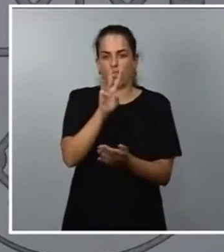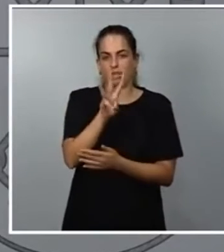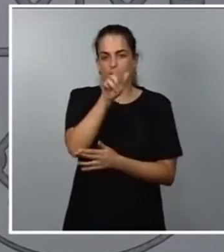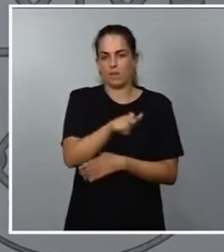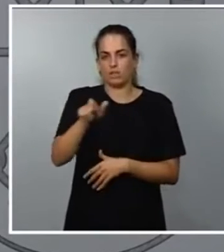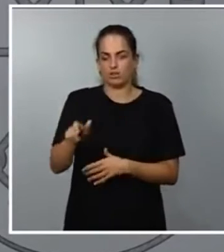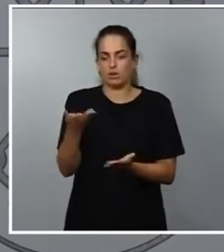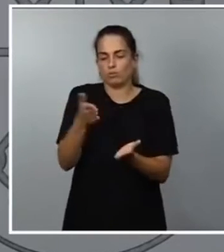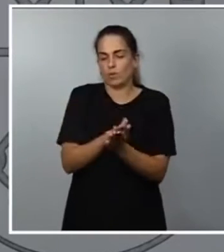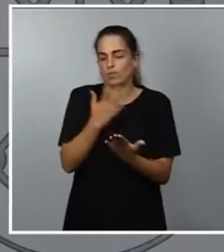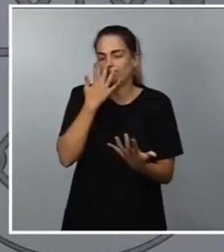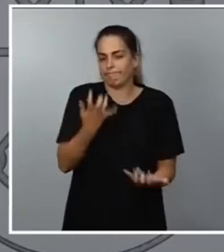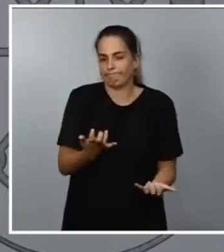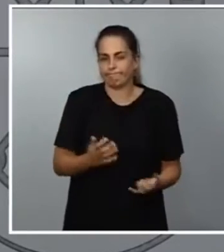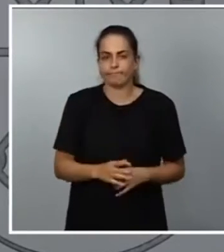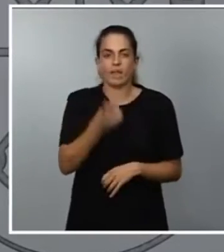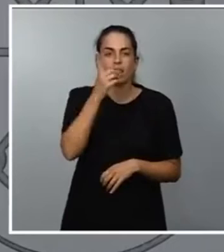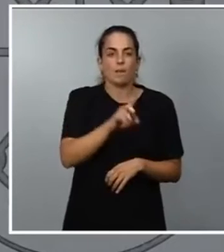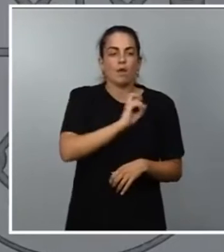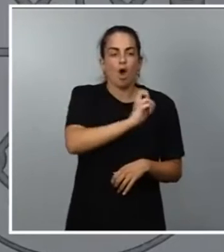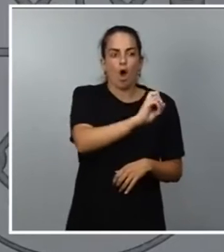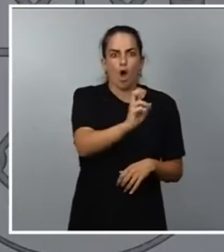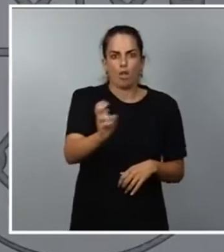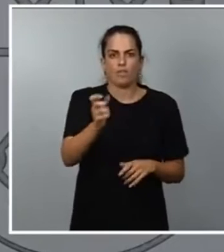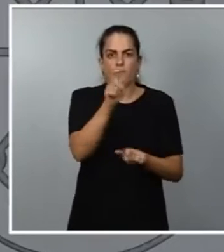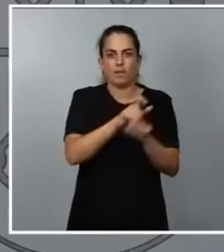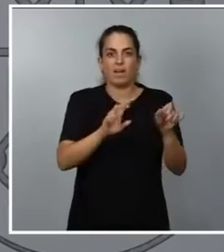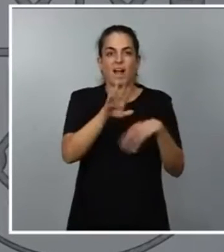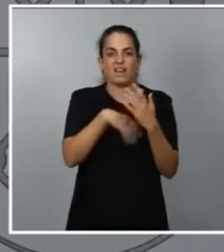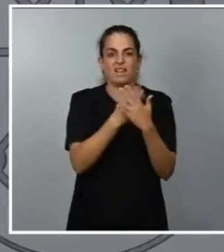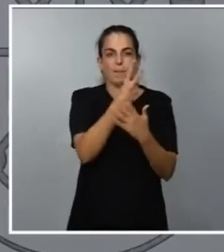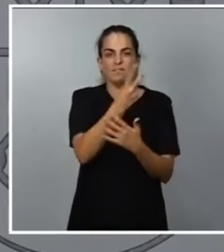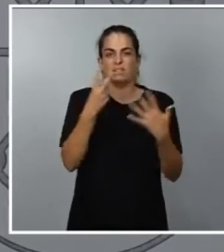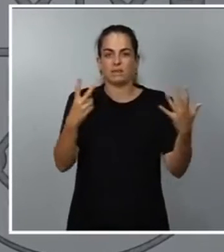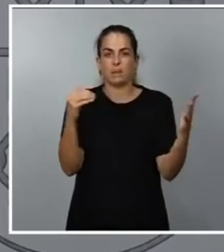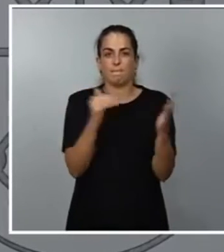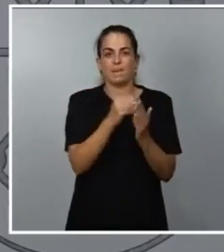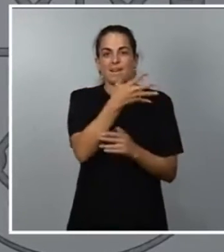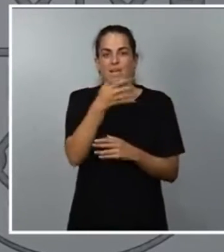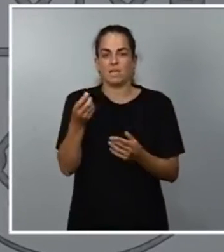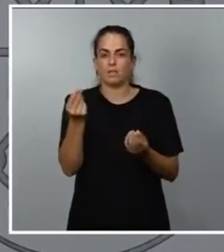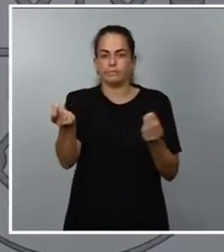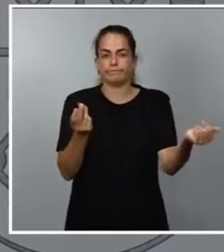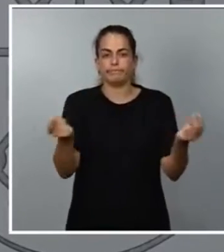e tamén que moitas outras miles de personas, hasta 27.500, tuvieran que ser evacuadas de seus hogares. vidas.